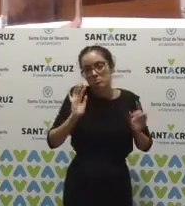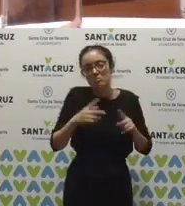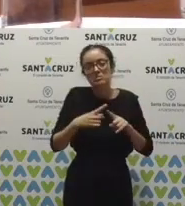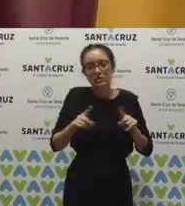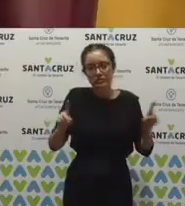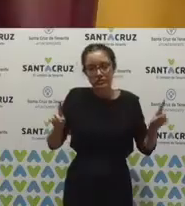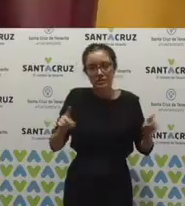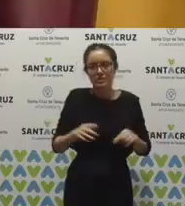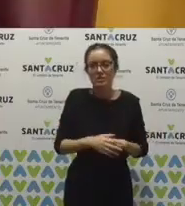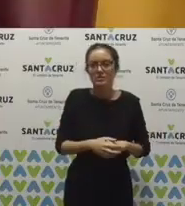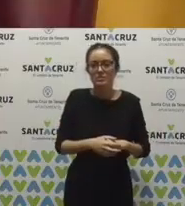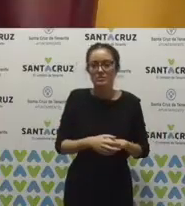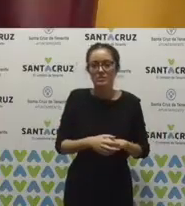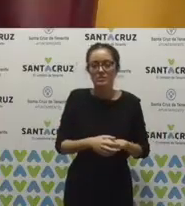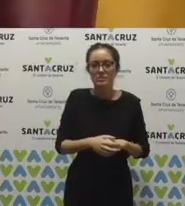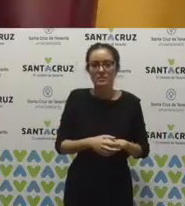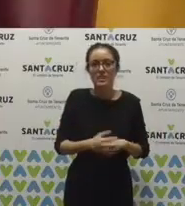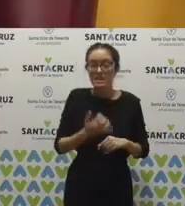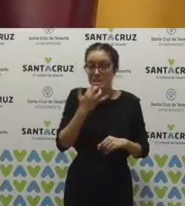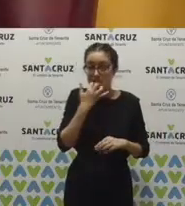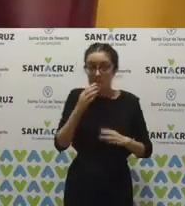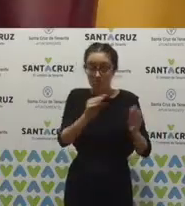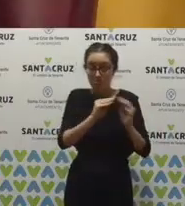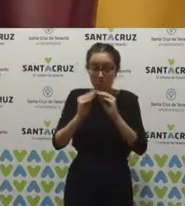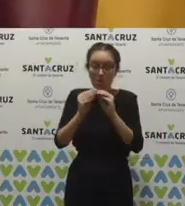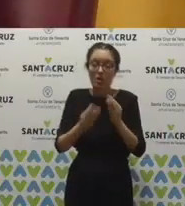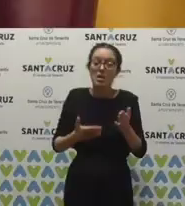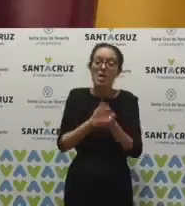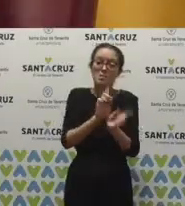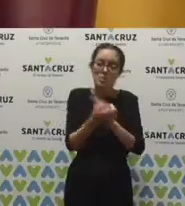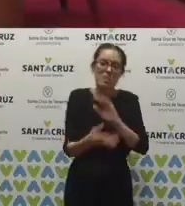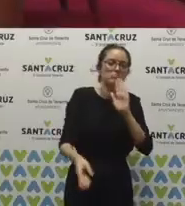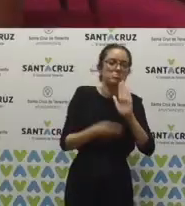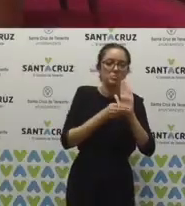en estar de acuerdo en la introducción de esa enmienda